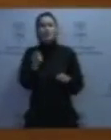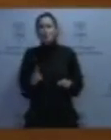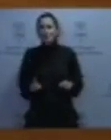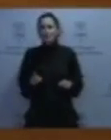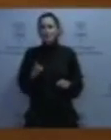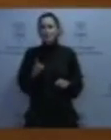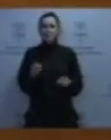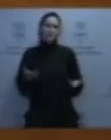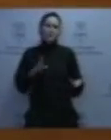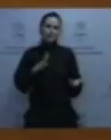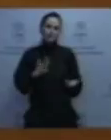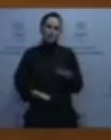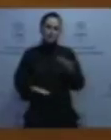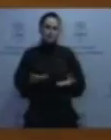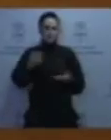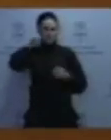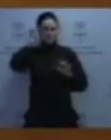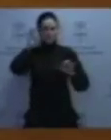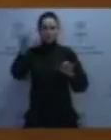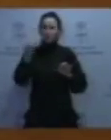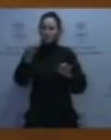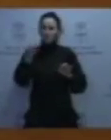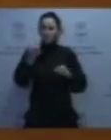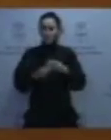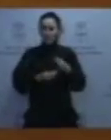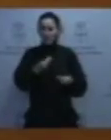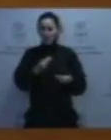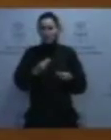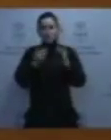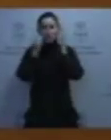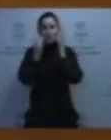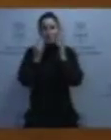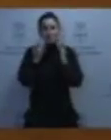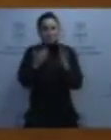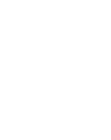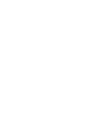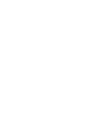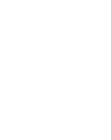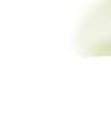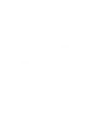justicia y el sentido común. No tengan miedo a esta prueba del algodón. Muchas gracias.